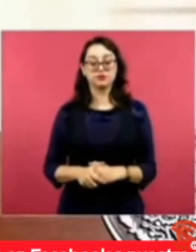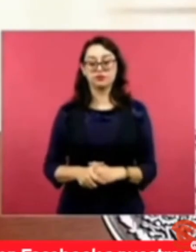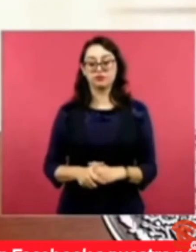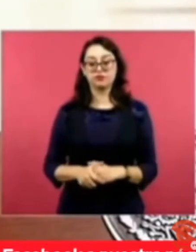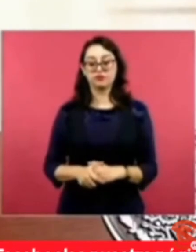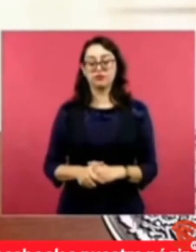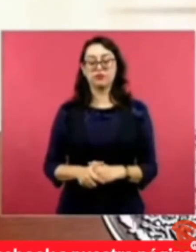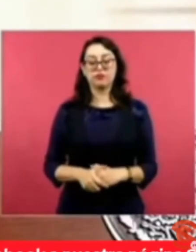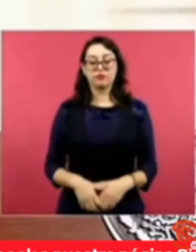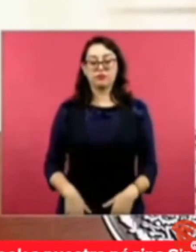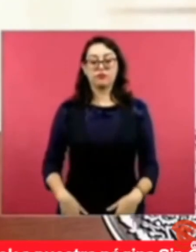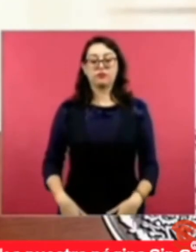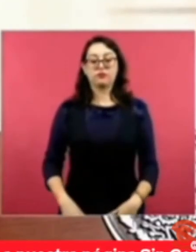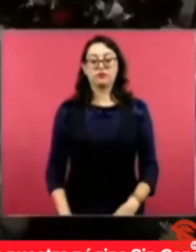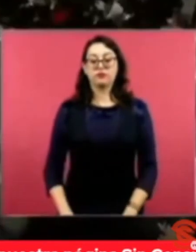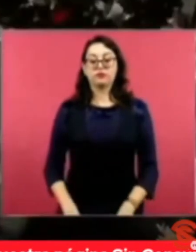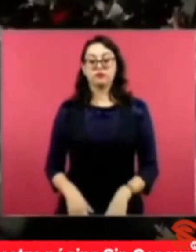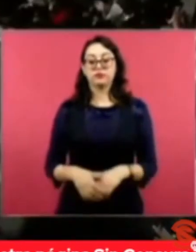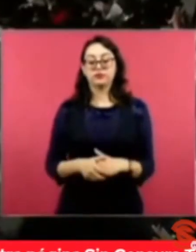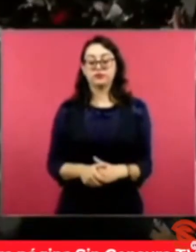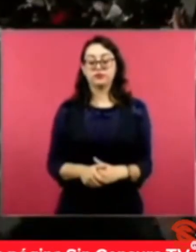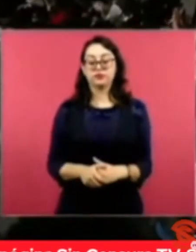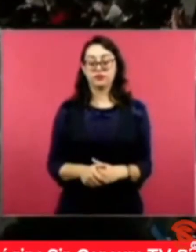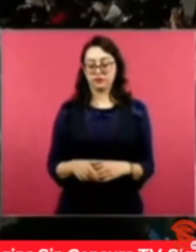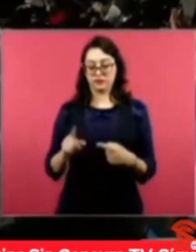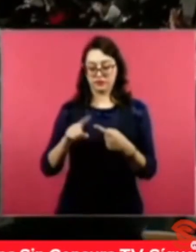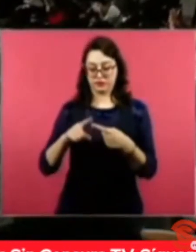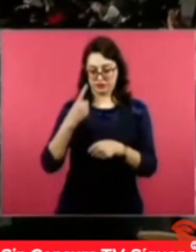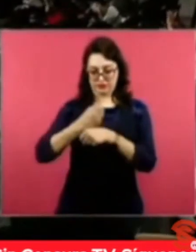un poco más del 10. Segundo lugar,